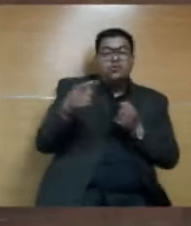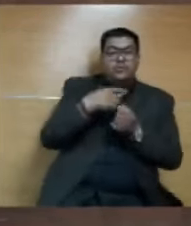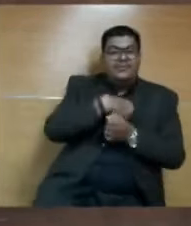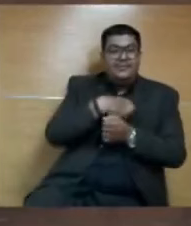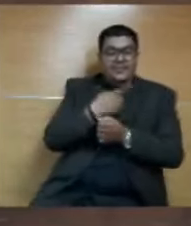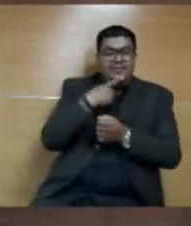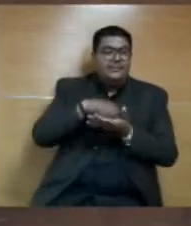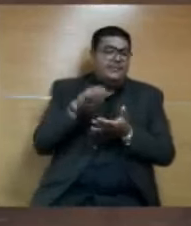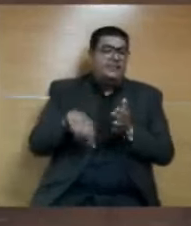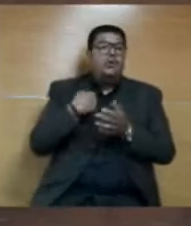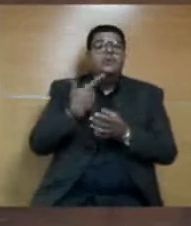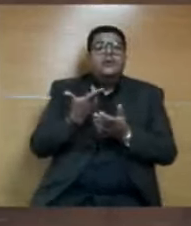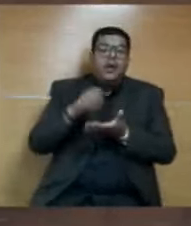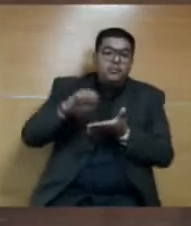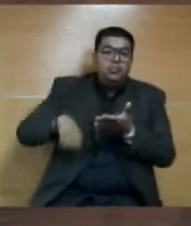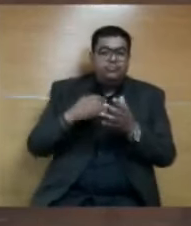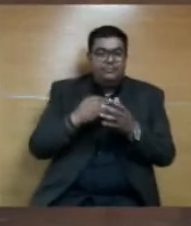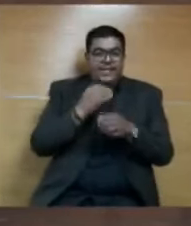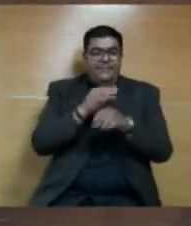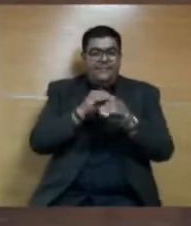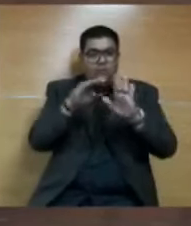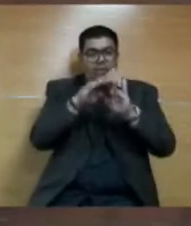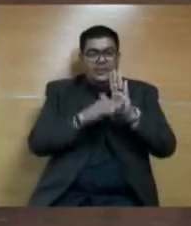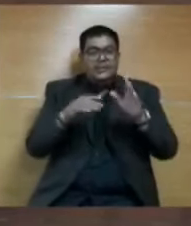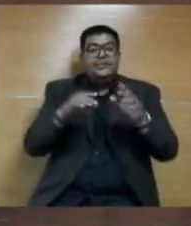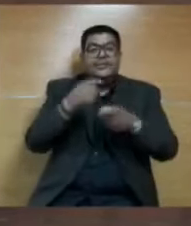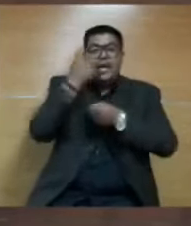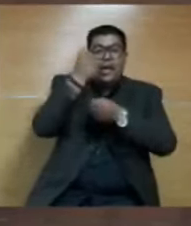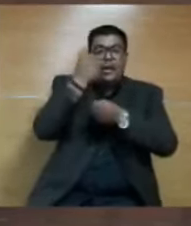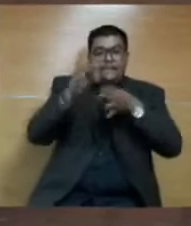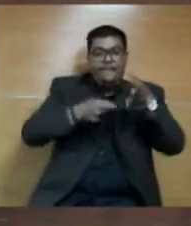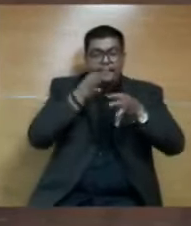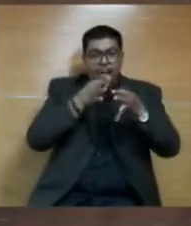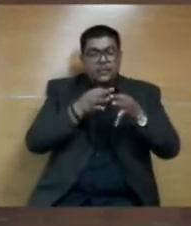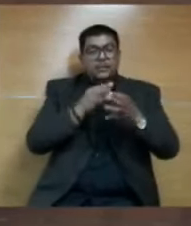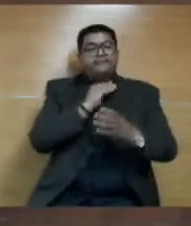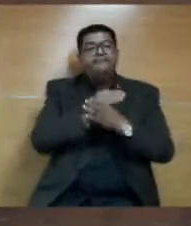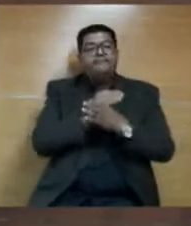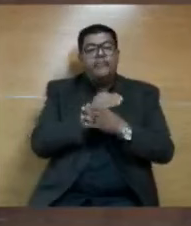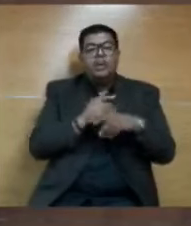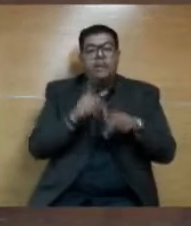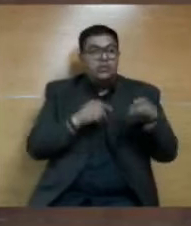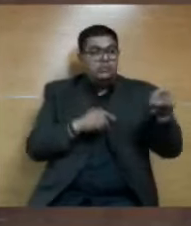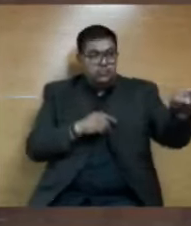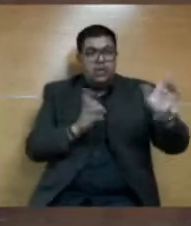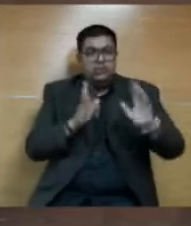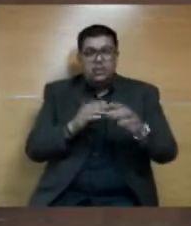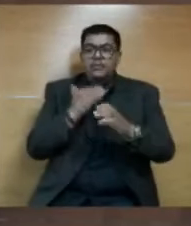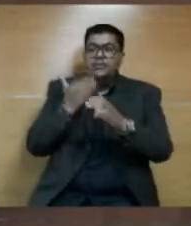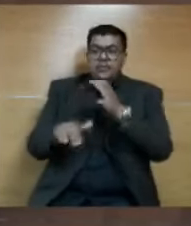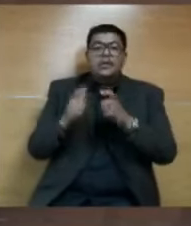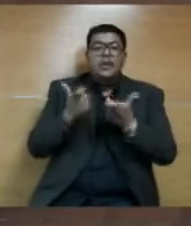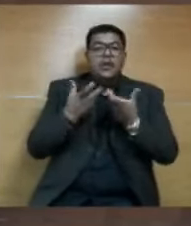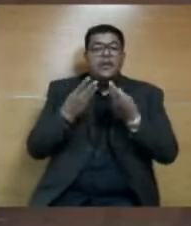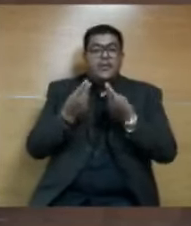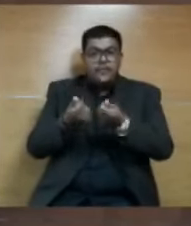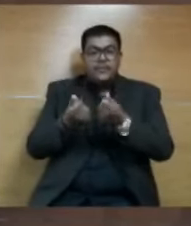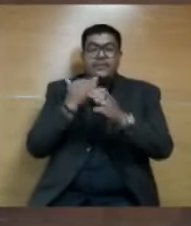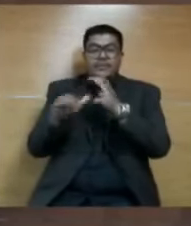relativo a la omisión de presentar informe de campaña, porque la autoridad responsable identificó la captura de ingresos por transferencia